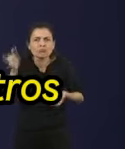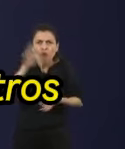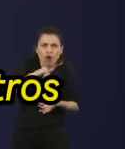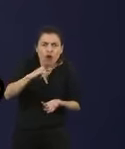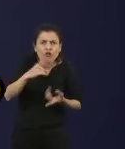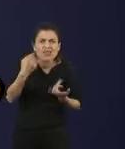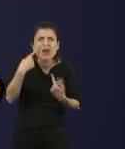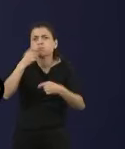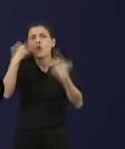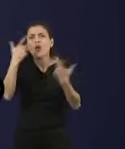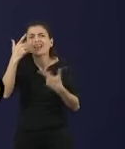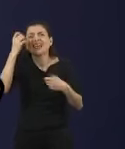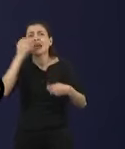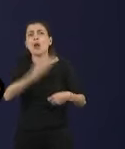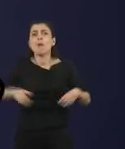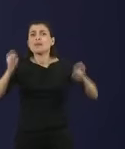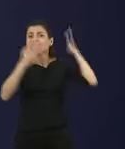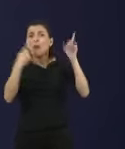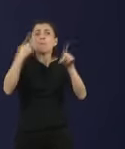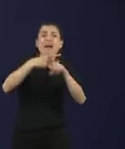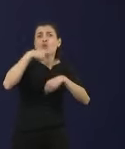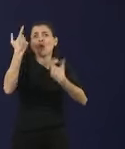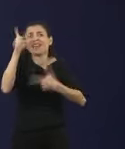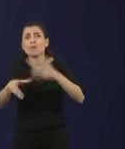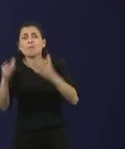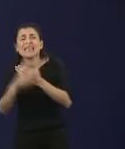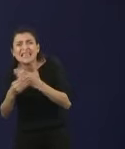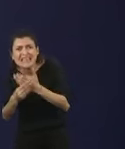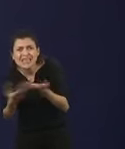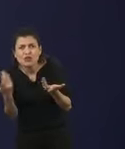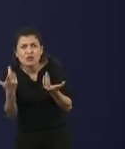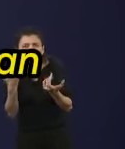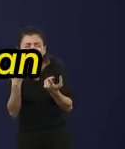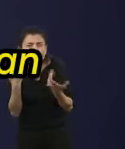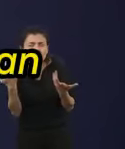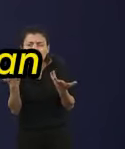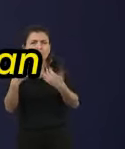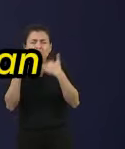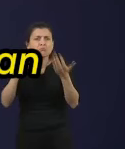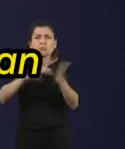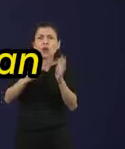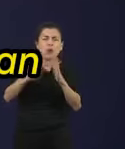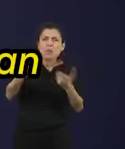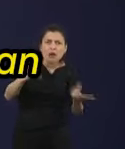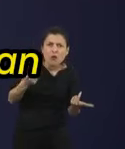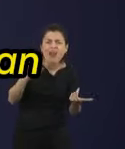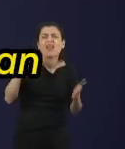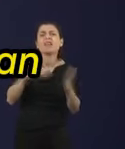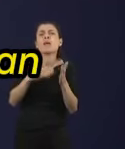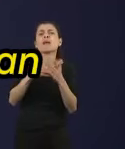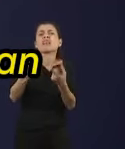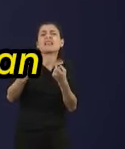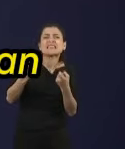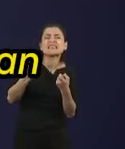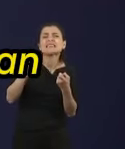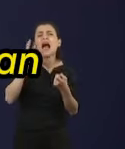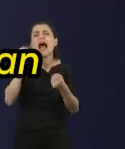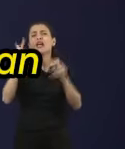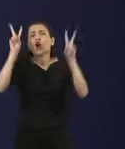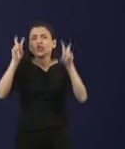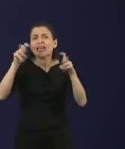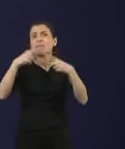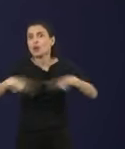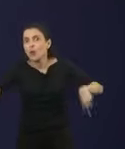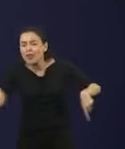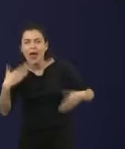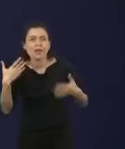resto de los ministros algunos ministros por supuesto las carteras eh implican que esas reuniones sean más